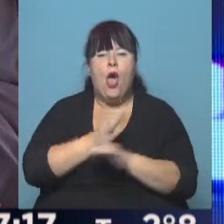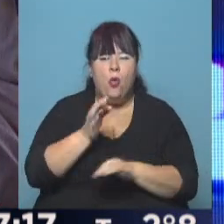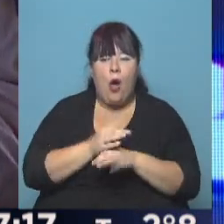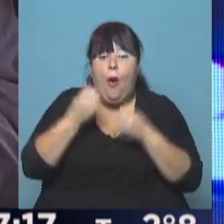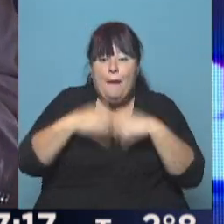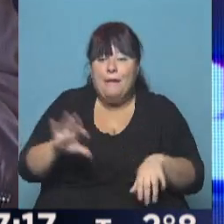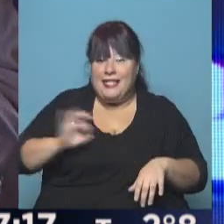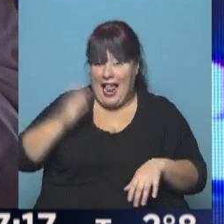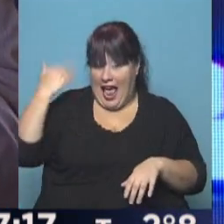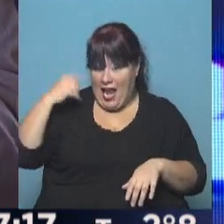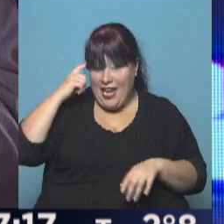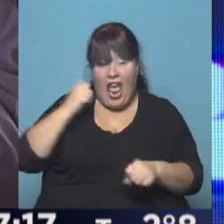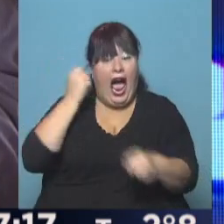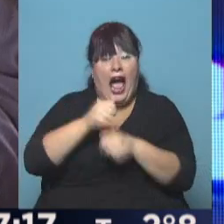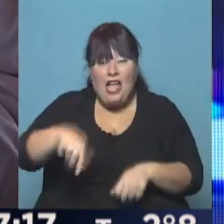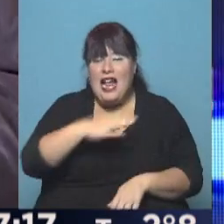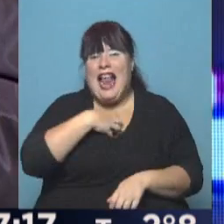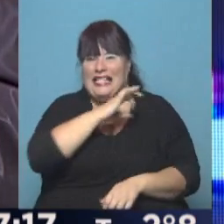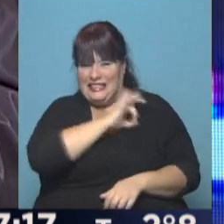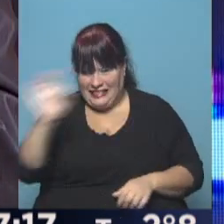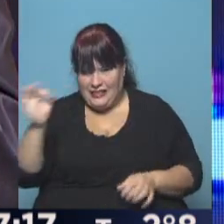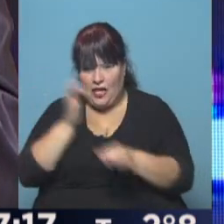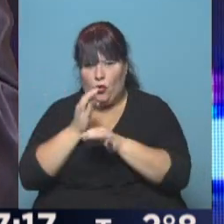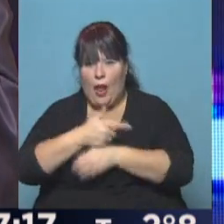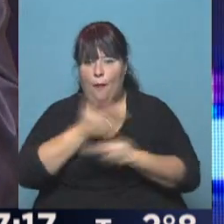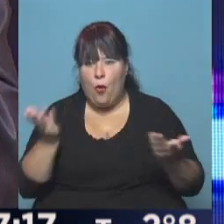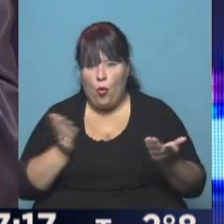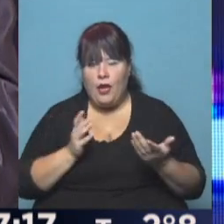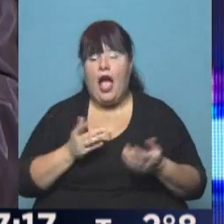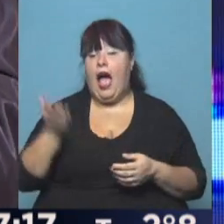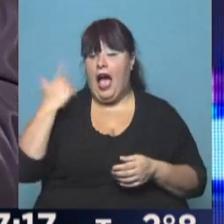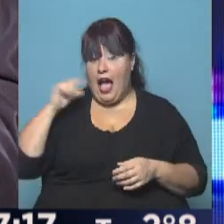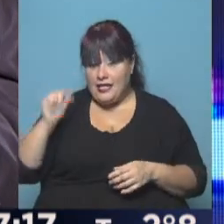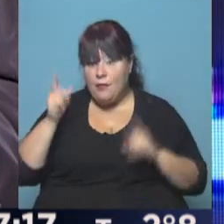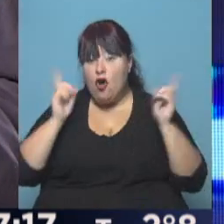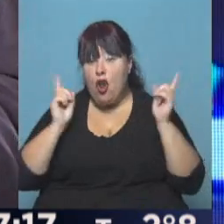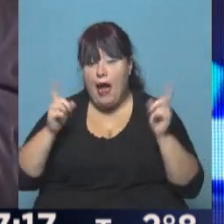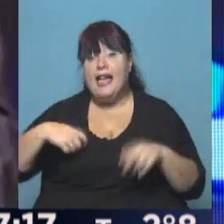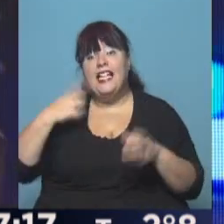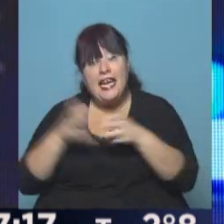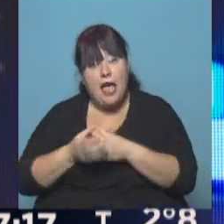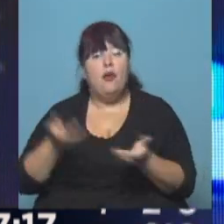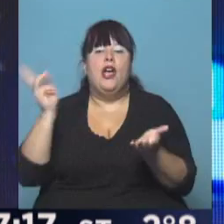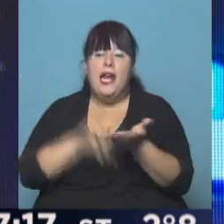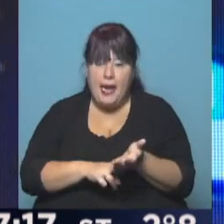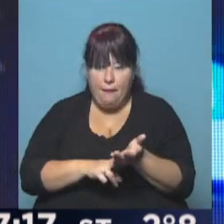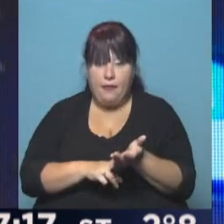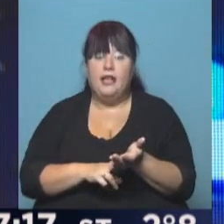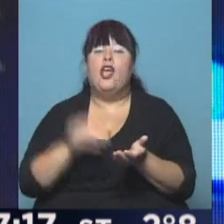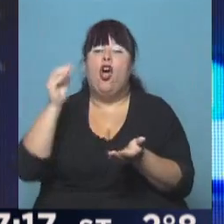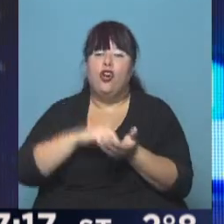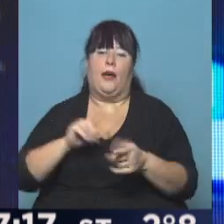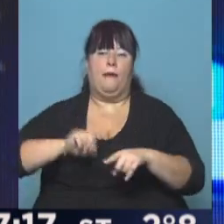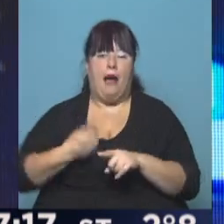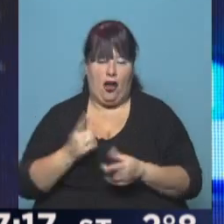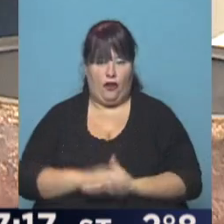que comenzó el año no hubo un solo día de clases en las escuelas públicas. En las últimas horas los docentes, los gremios, ratificaron una nueva medida